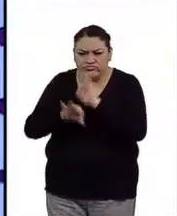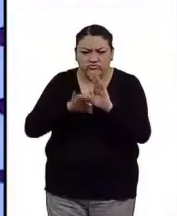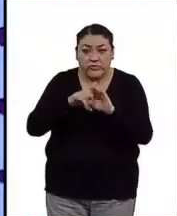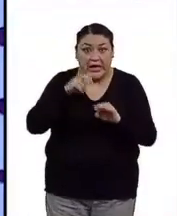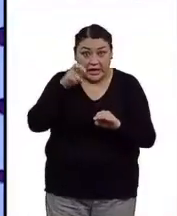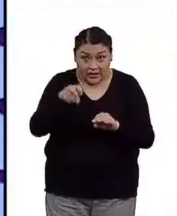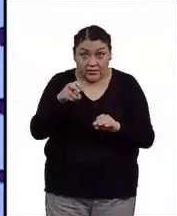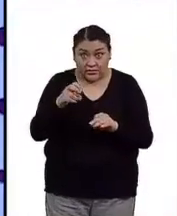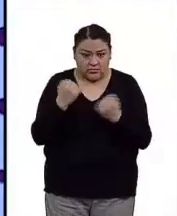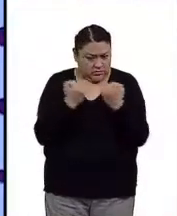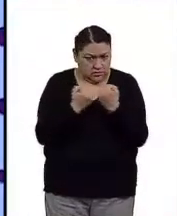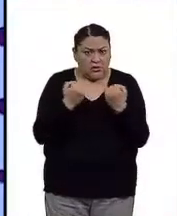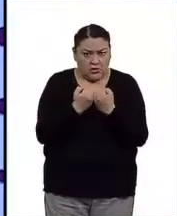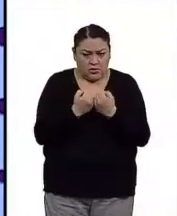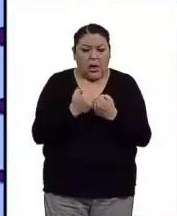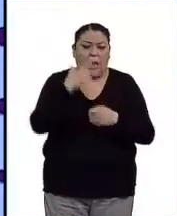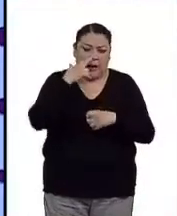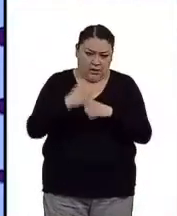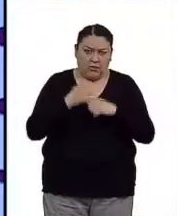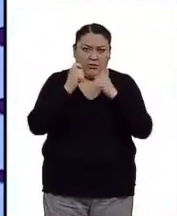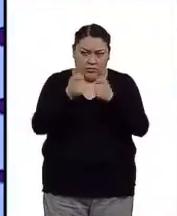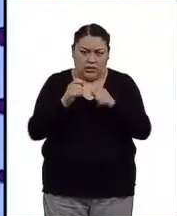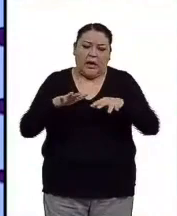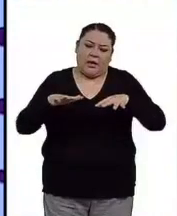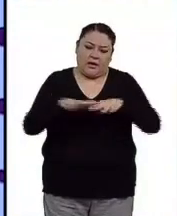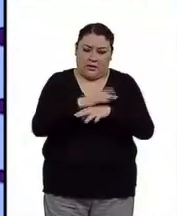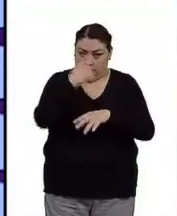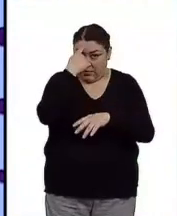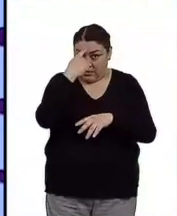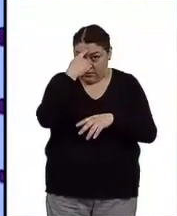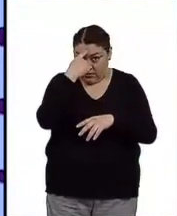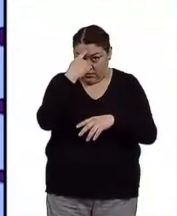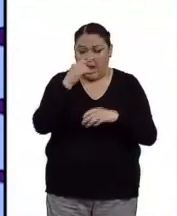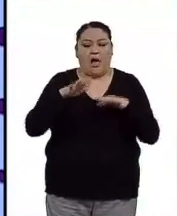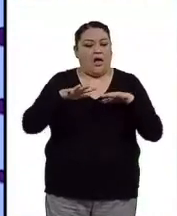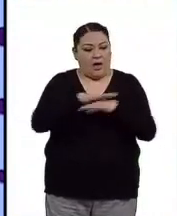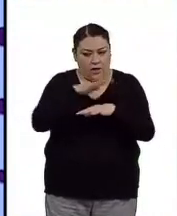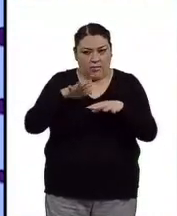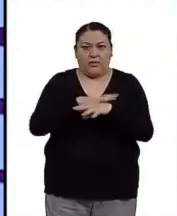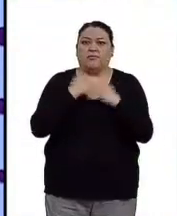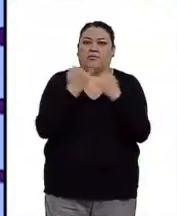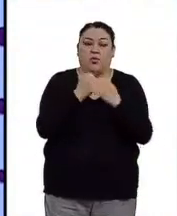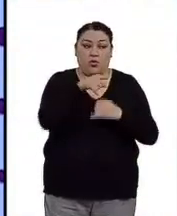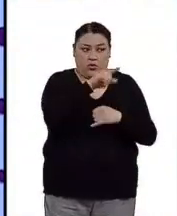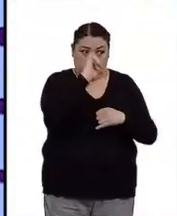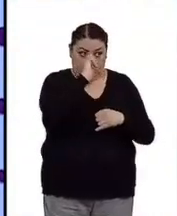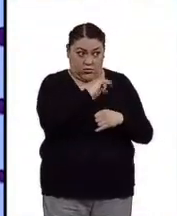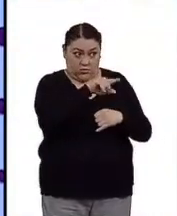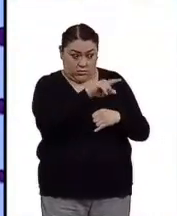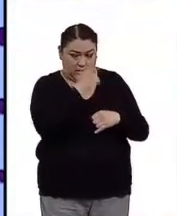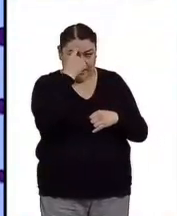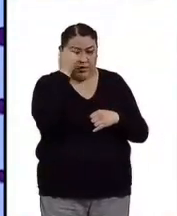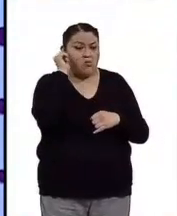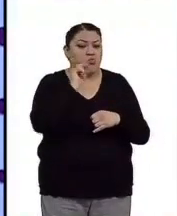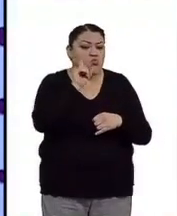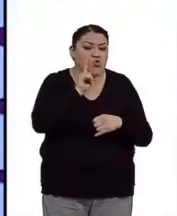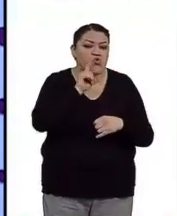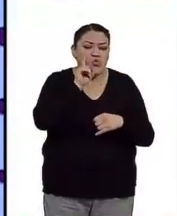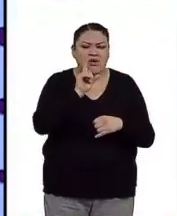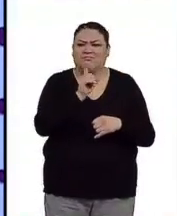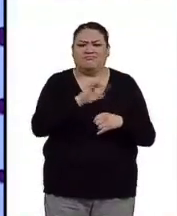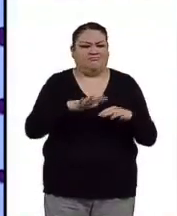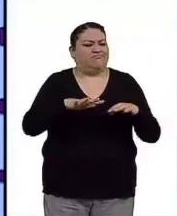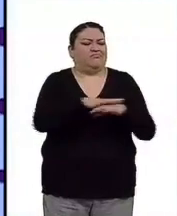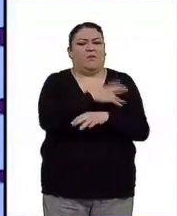se va a cambiar también la carga de cuidados y la percepción errónea que tienen las y los empleadores respecto al uso de este tipo de